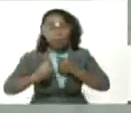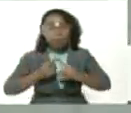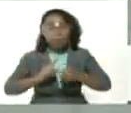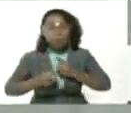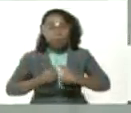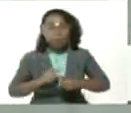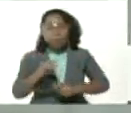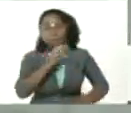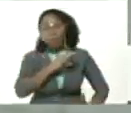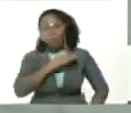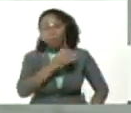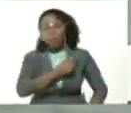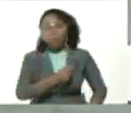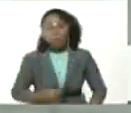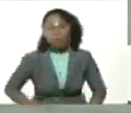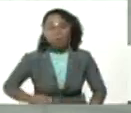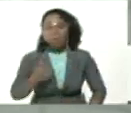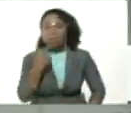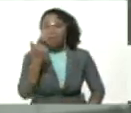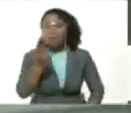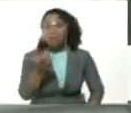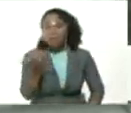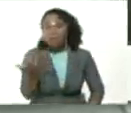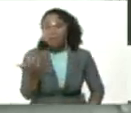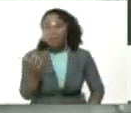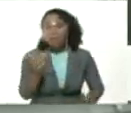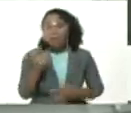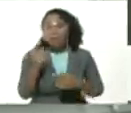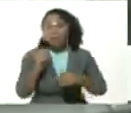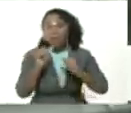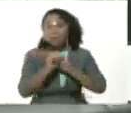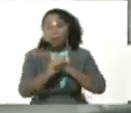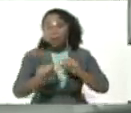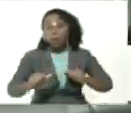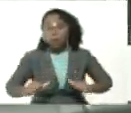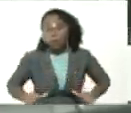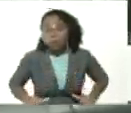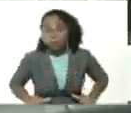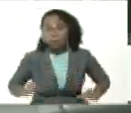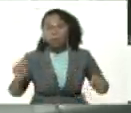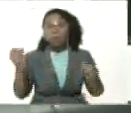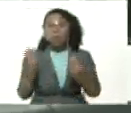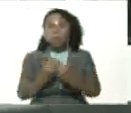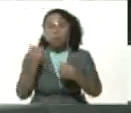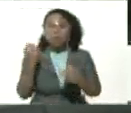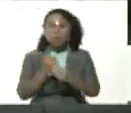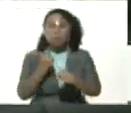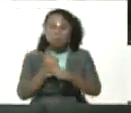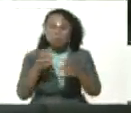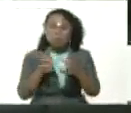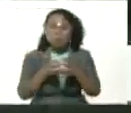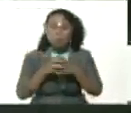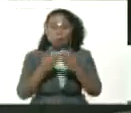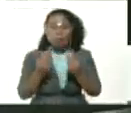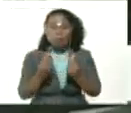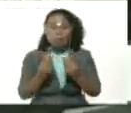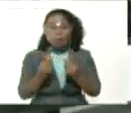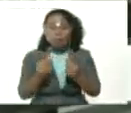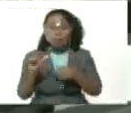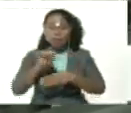señor presidente, sino de decirle que desde Portuguesa, con los trabajadores del sector grasas y